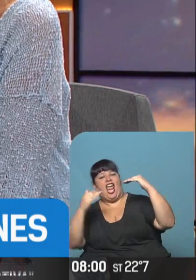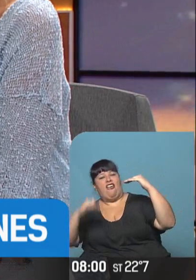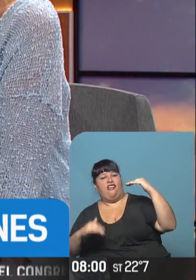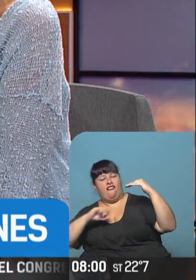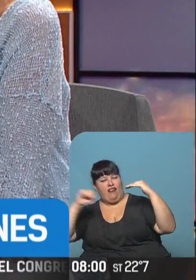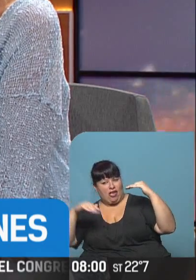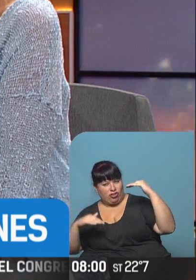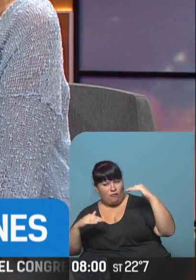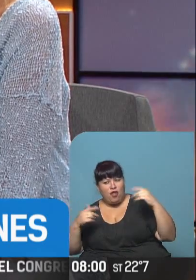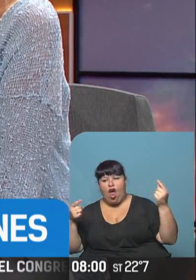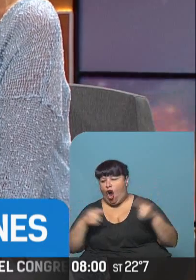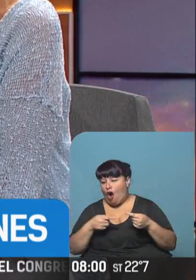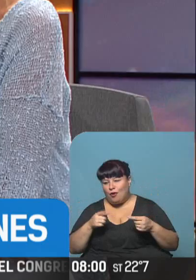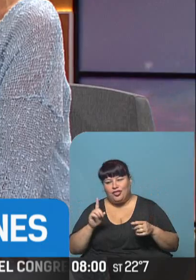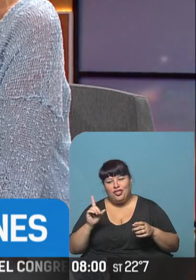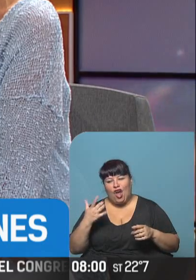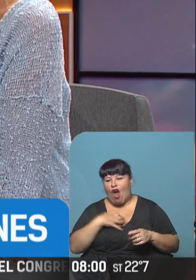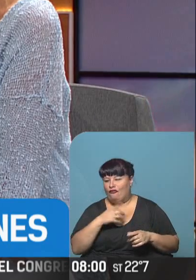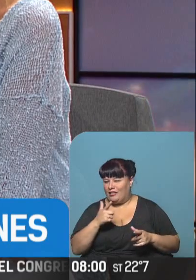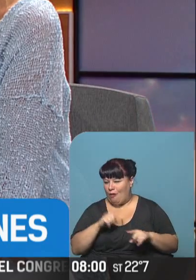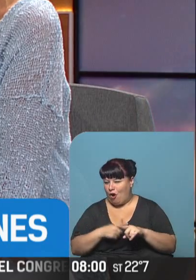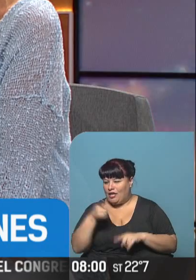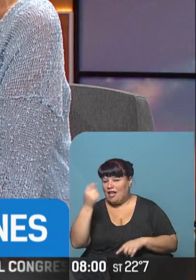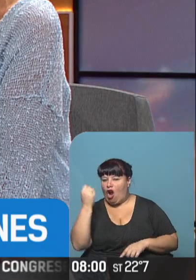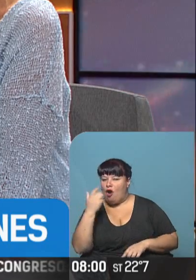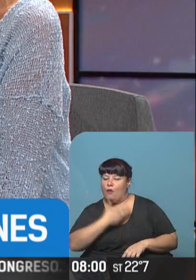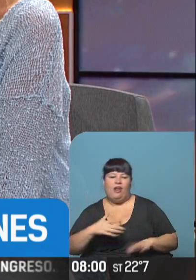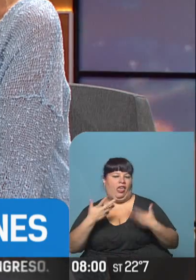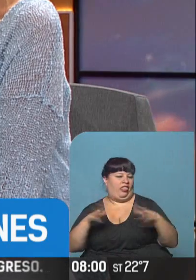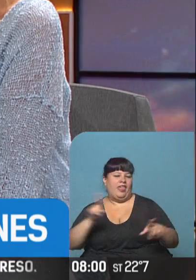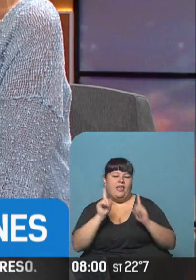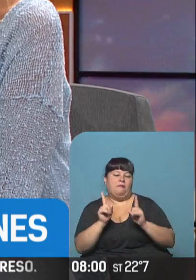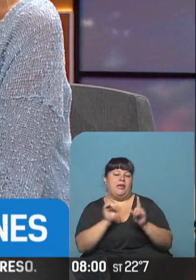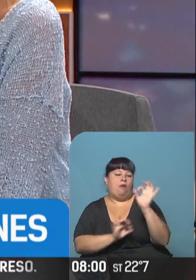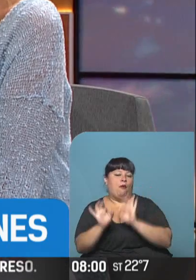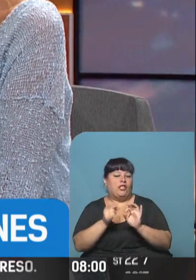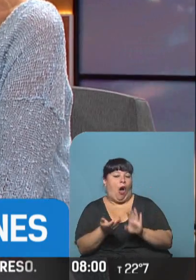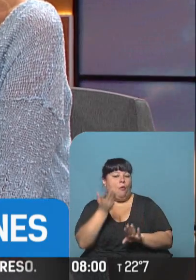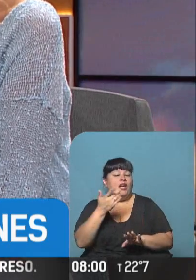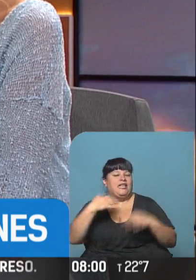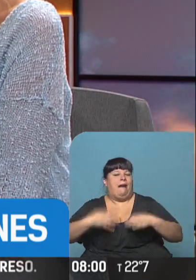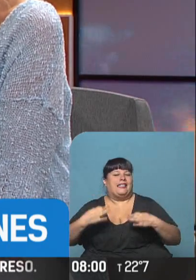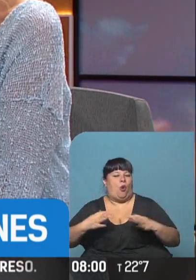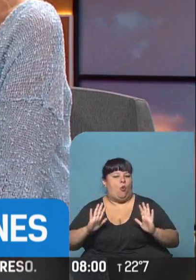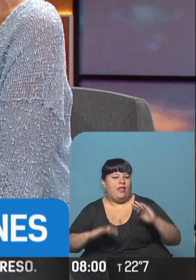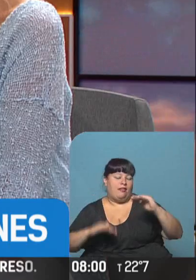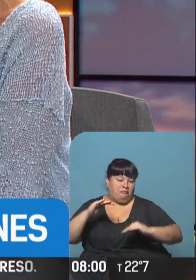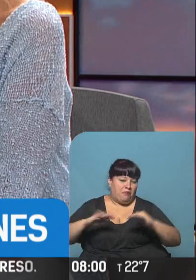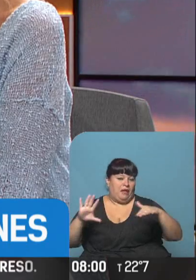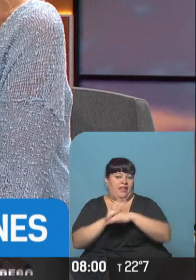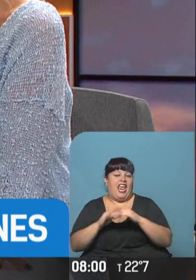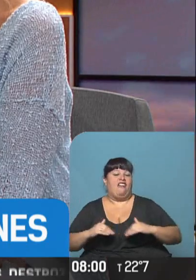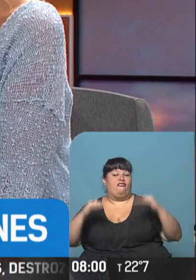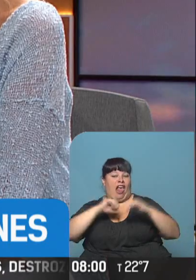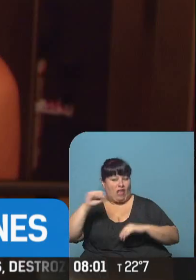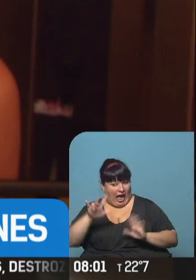inflación. La oposición no tiene confianza en la política económica del gobierno, entonces dice que quiere quedarse con esta movilidad porque garantiza estar más o menos acorde con la inflación.